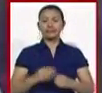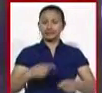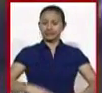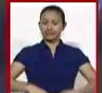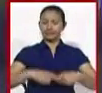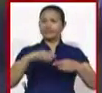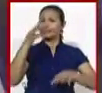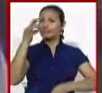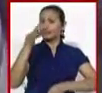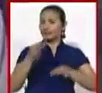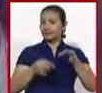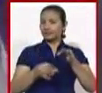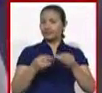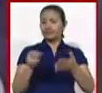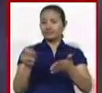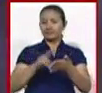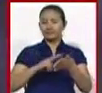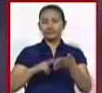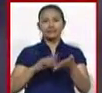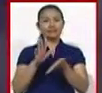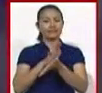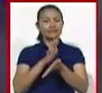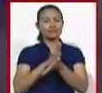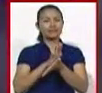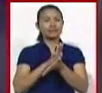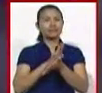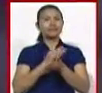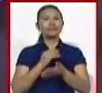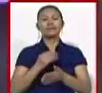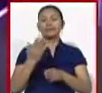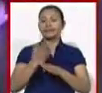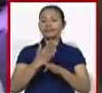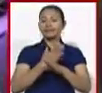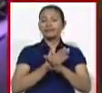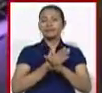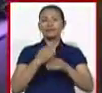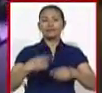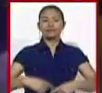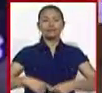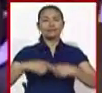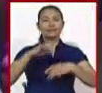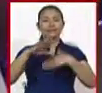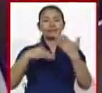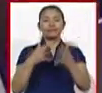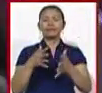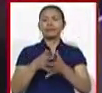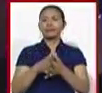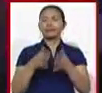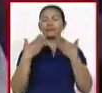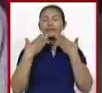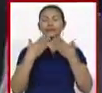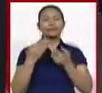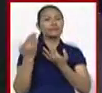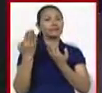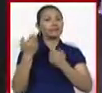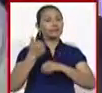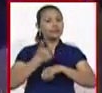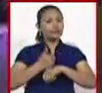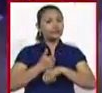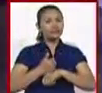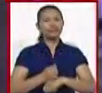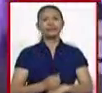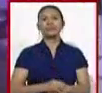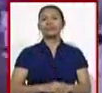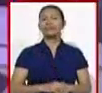a suspender una vez que se dé lectura al documento y paulatinamente van a suspender todo el bloqueo. Estamos aguardando simplemente